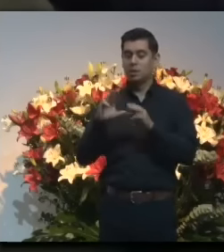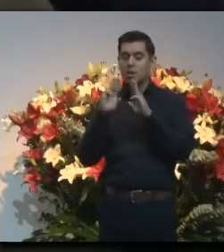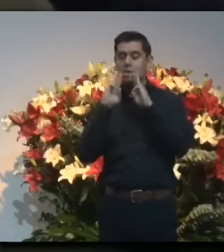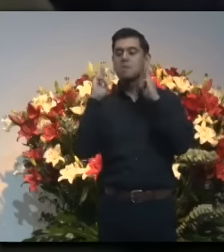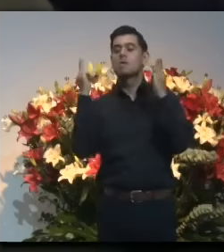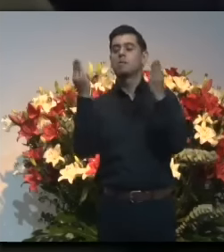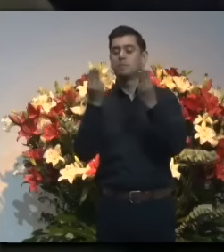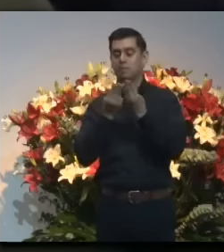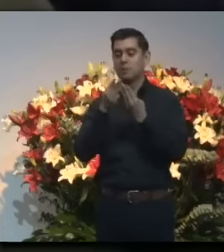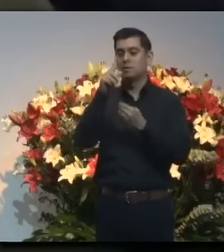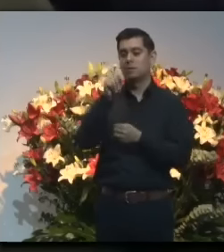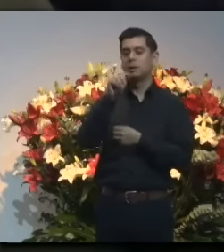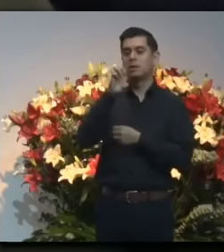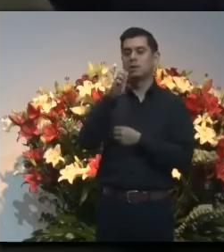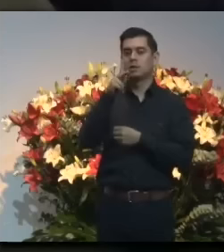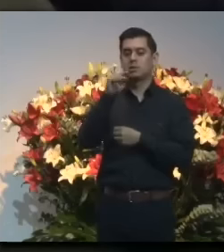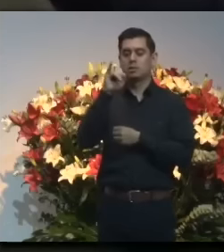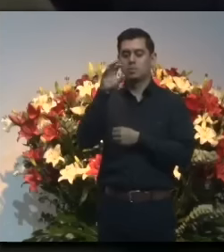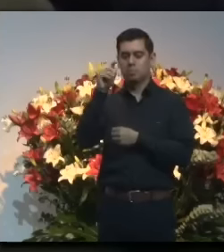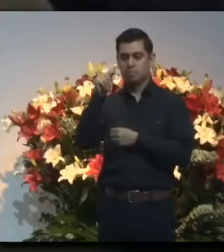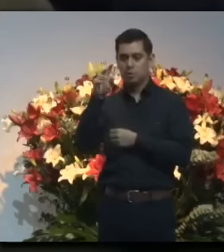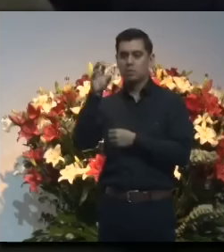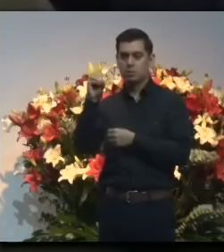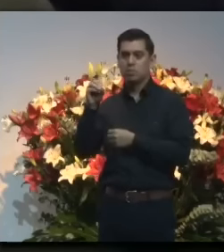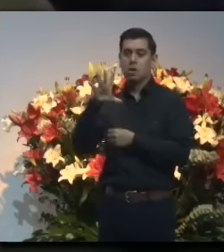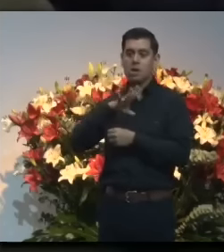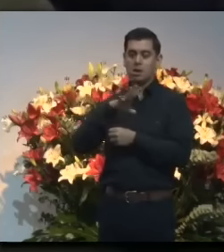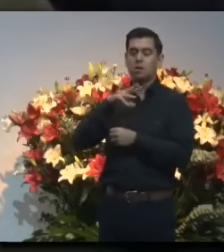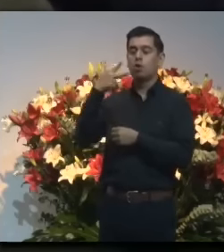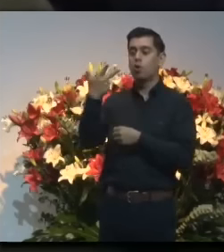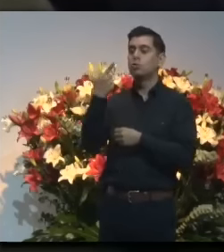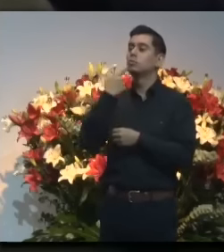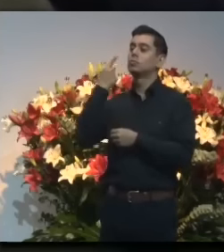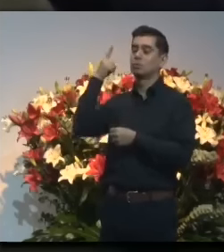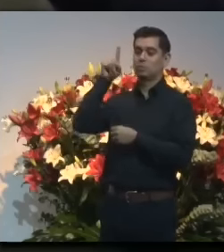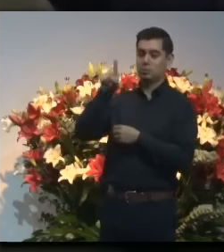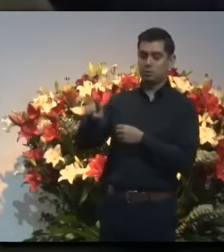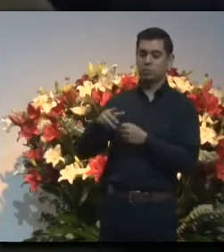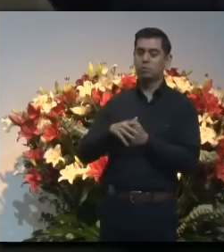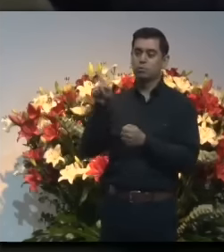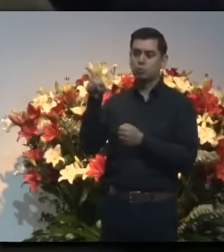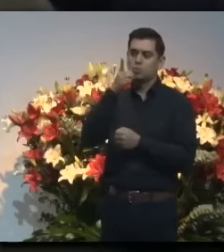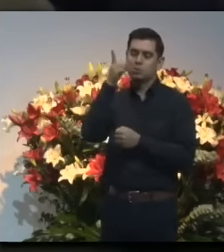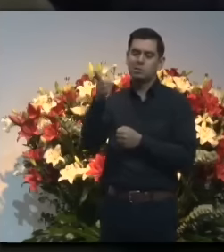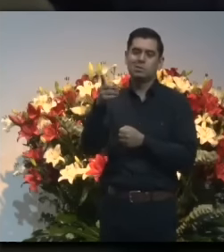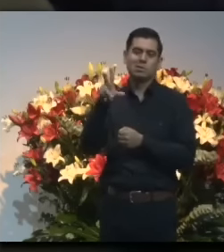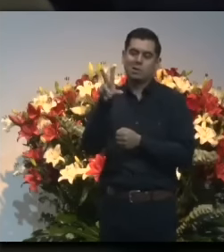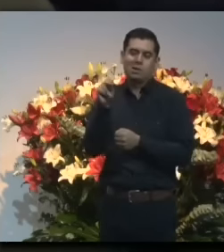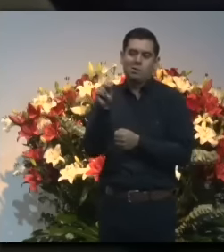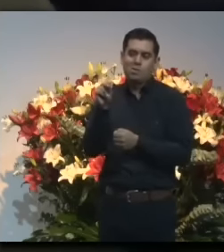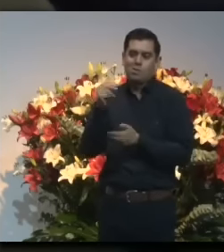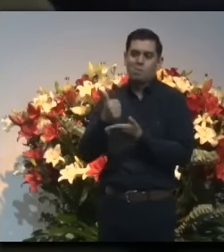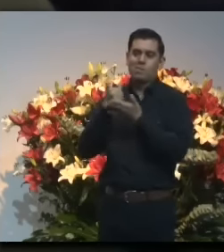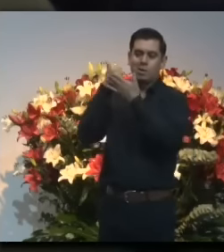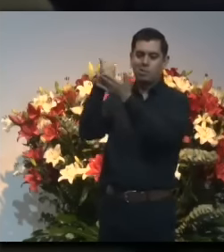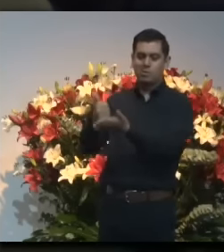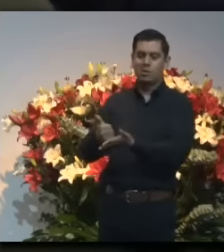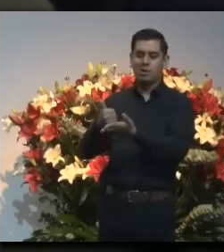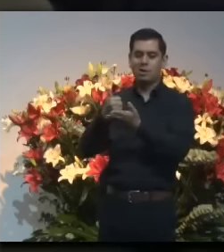8 denuncias que afirman fueron de tu conocimiento. Dices que no vas a consentir al Chapo, pero ¿cómo combatirás al crimen organizado?